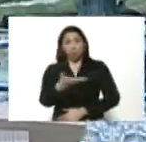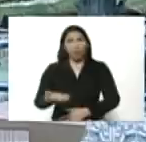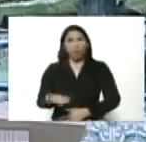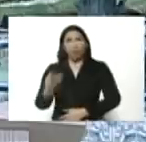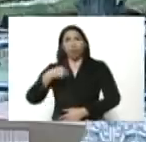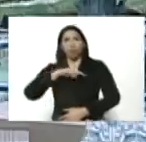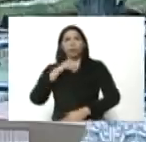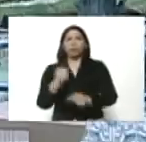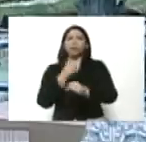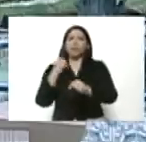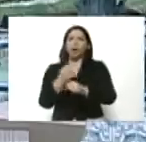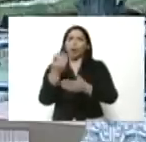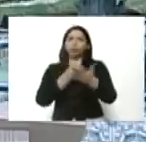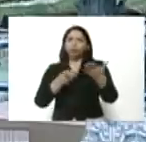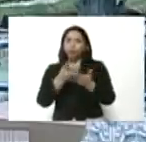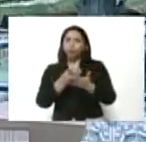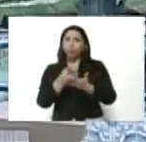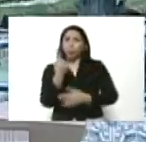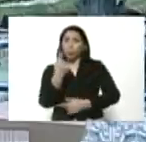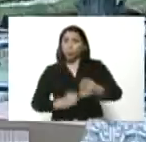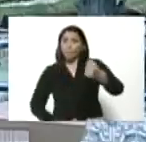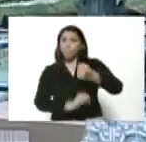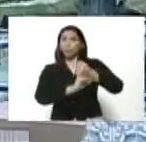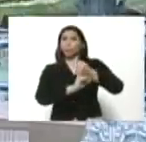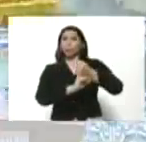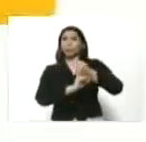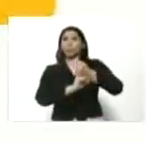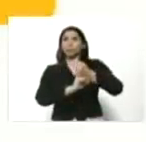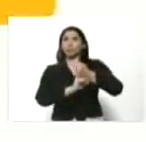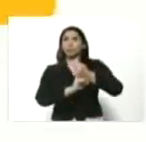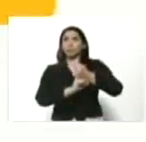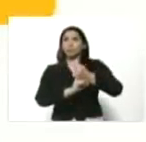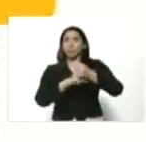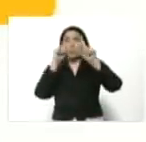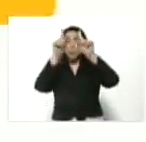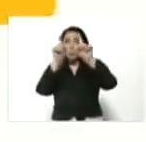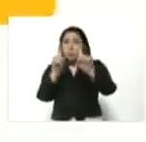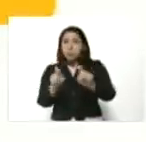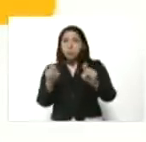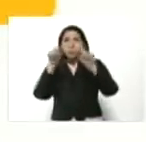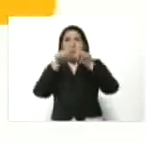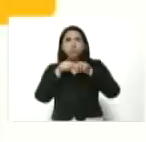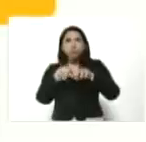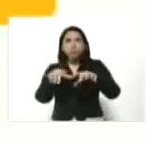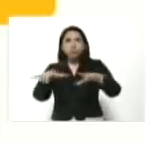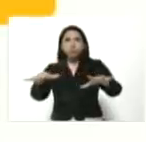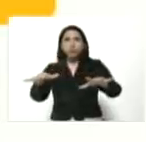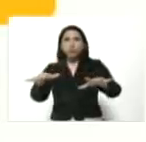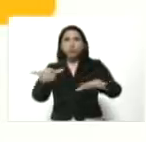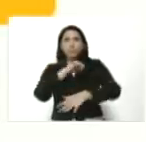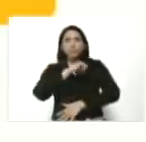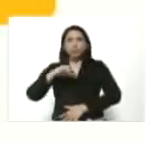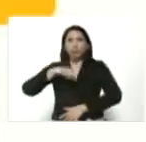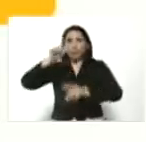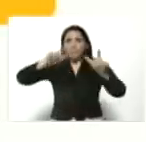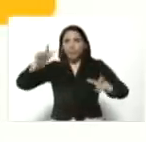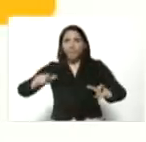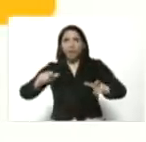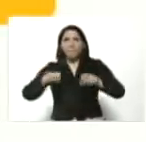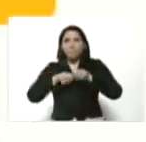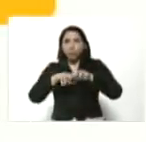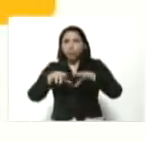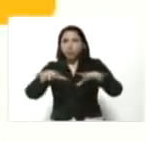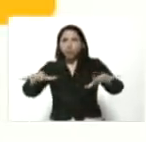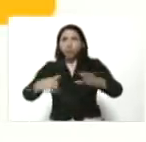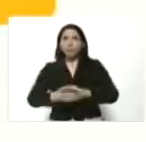de uno de los pilares es el despistaje ampliado y personalizado masificar